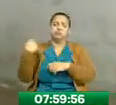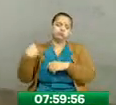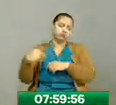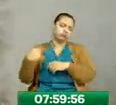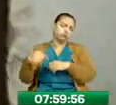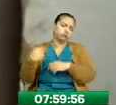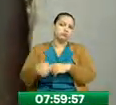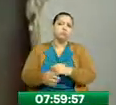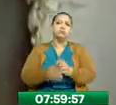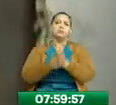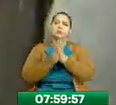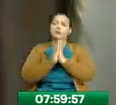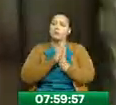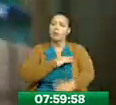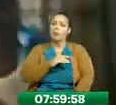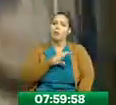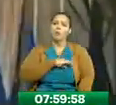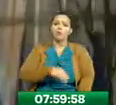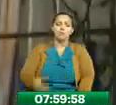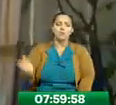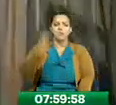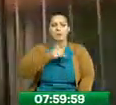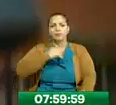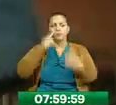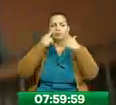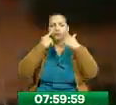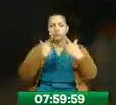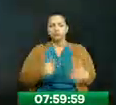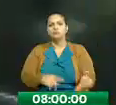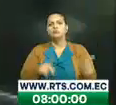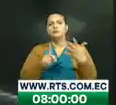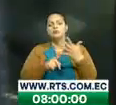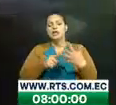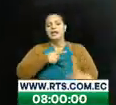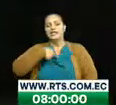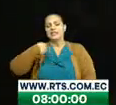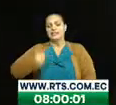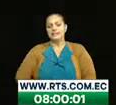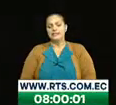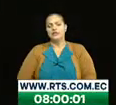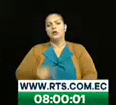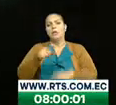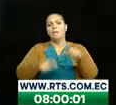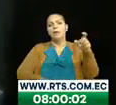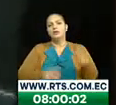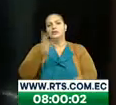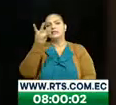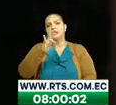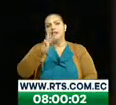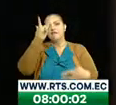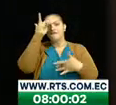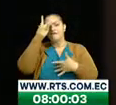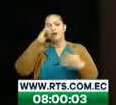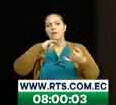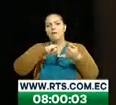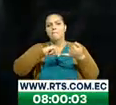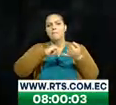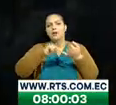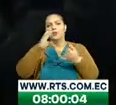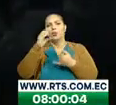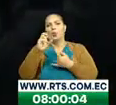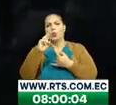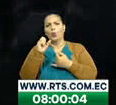exigen que se redoblen los patrullajes. En China aumentan a 17 los muertos por el coronavirus, mientras que